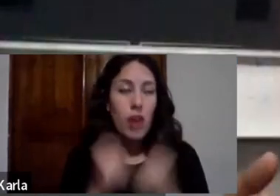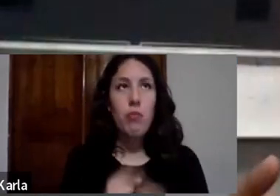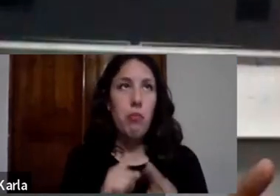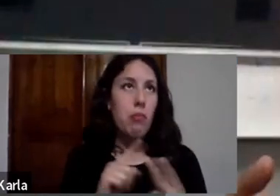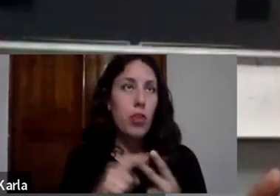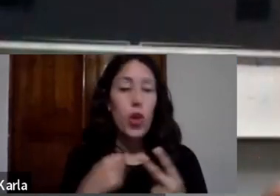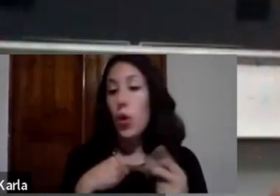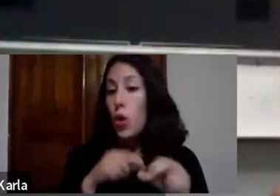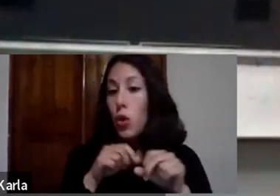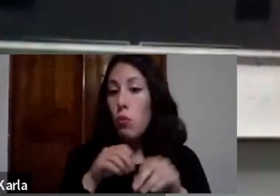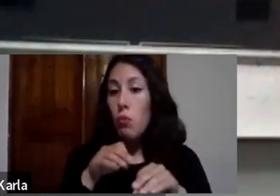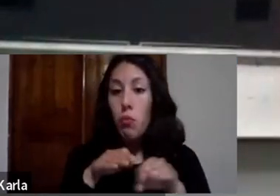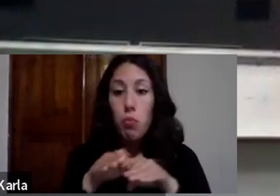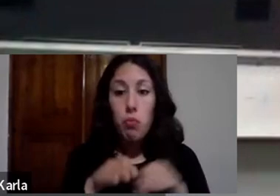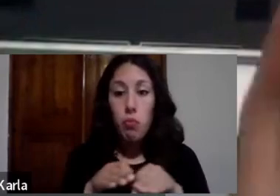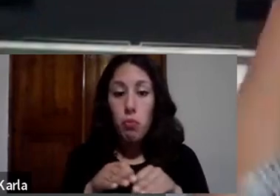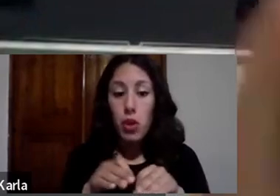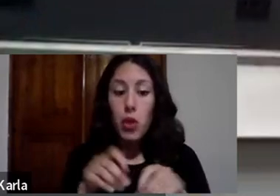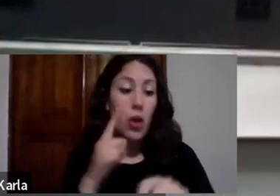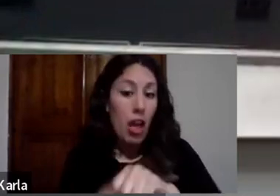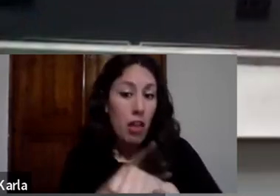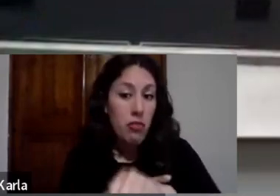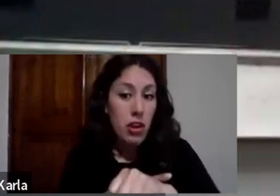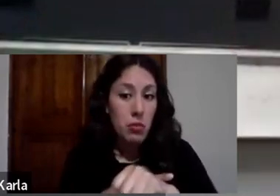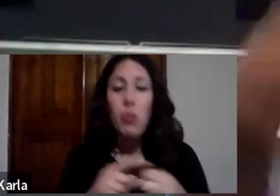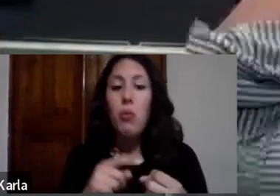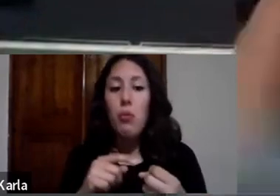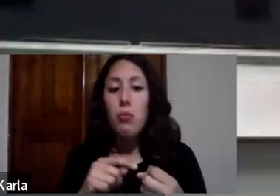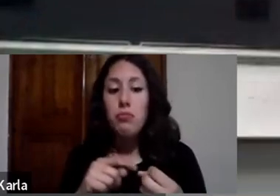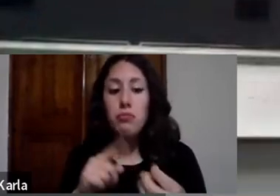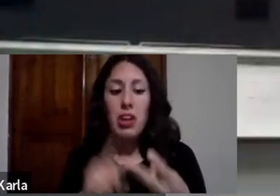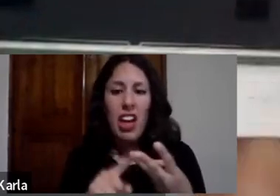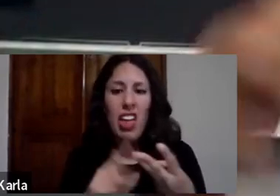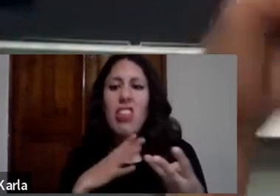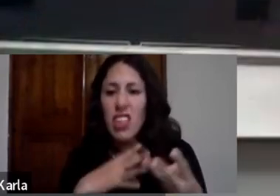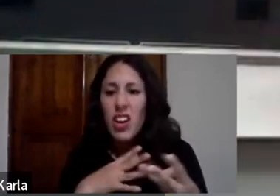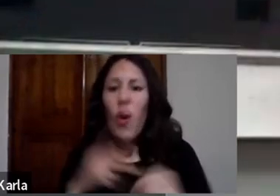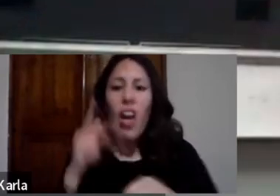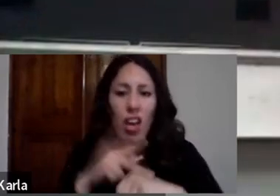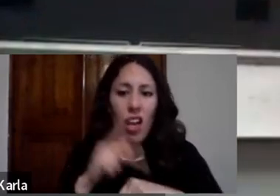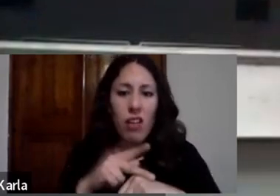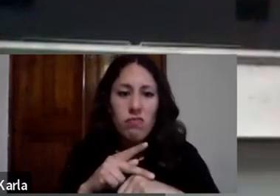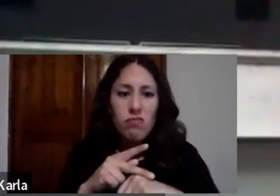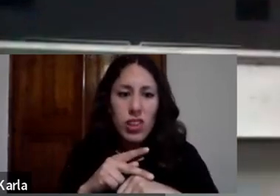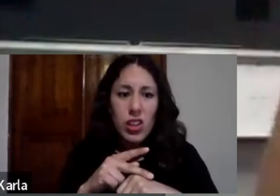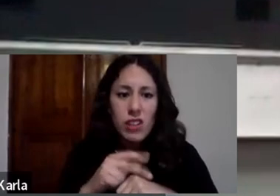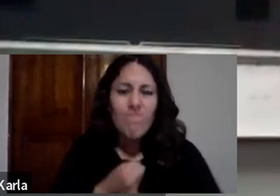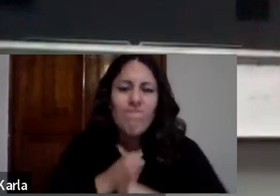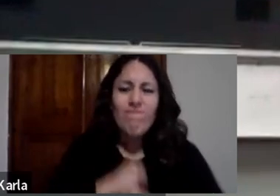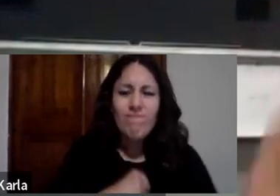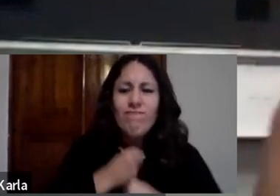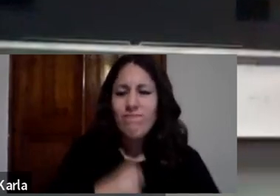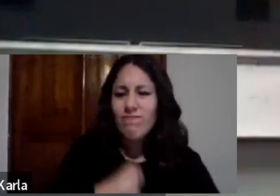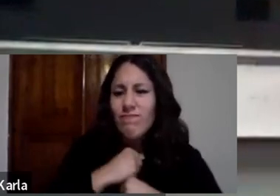estos problemas que me están aplastando. Bueno, agarra esas piedras y utilízalas para crecer. Porque